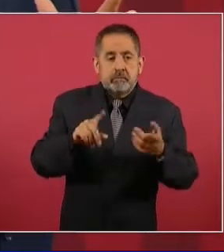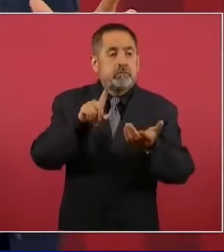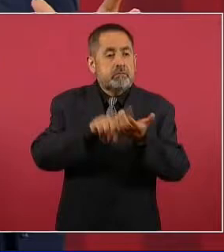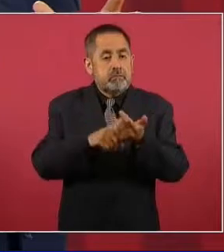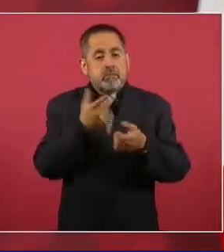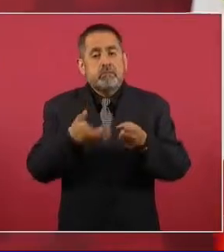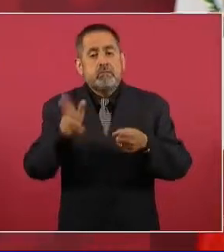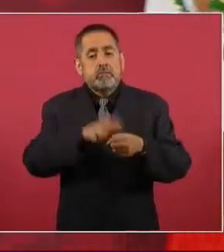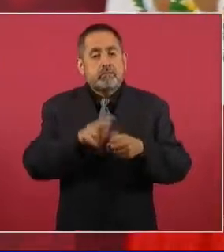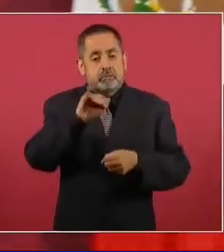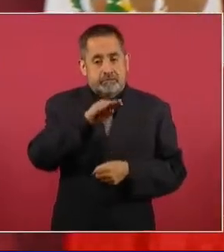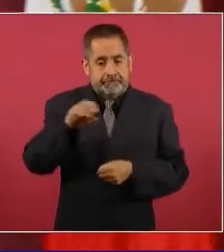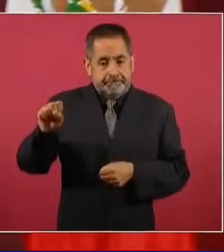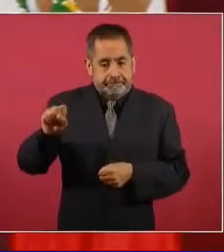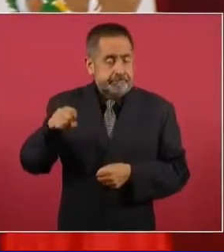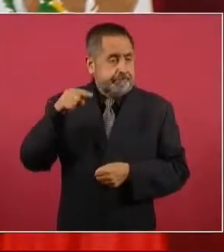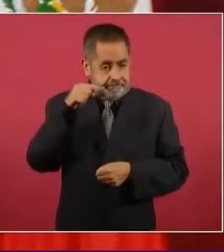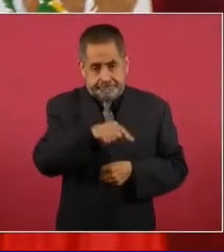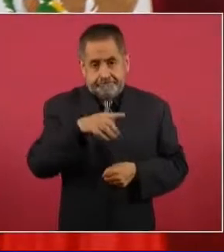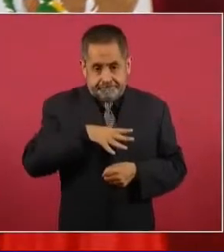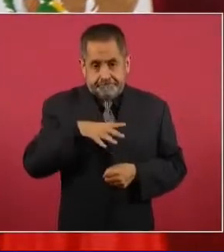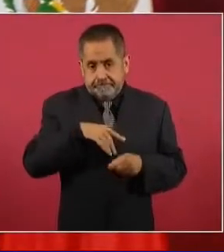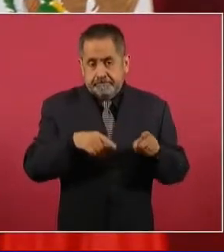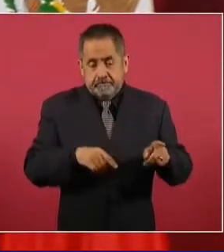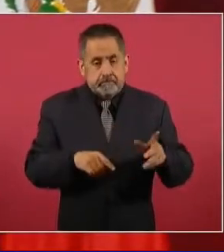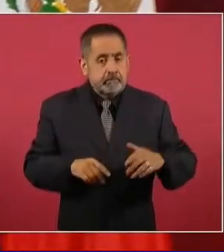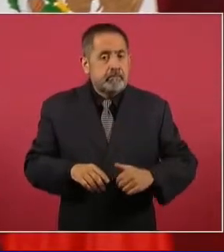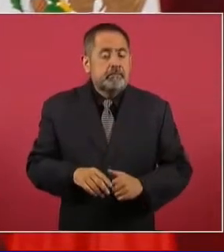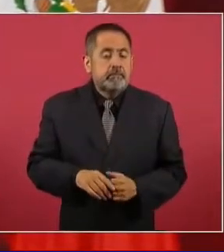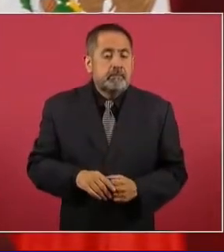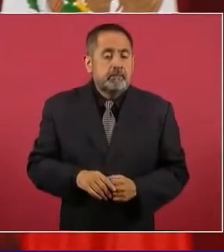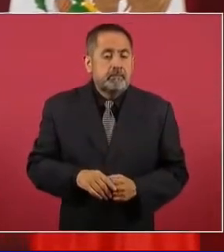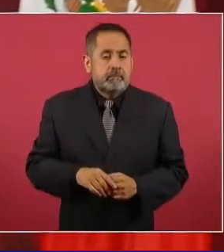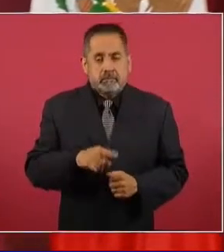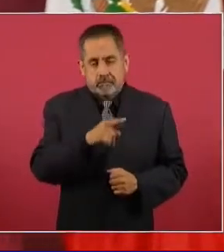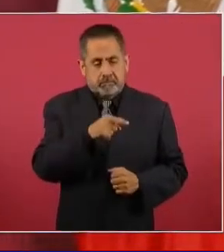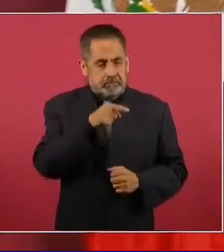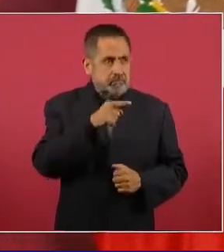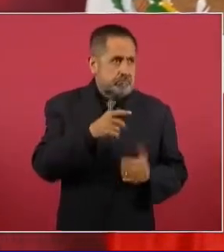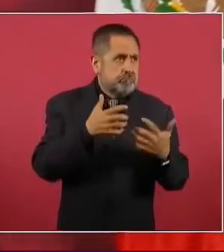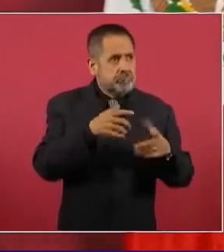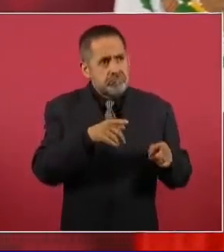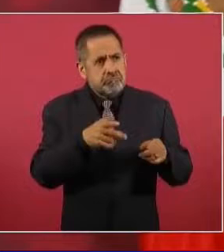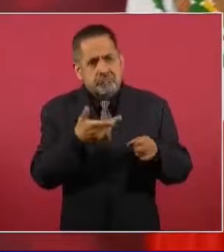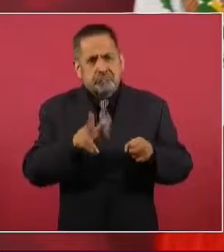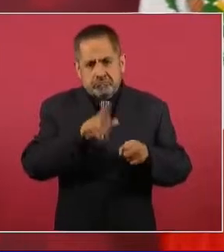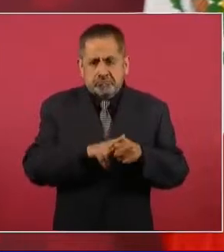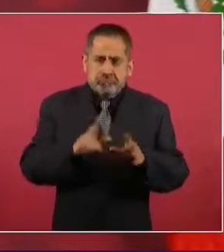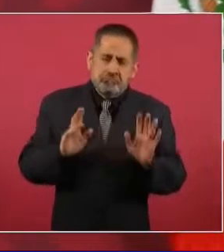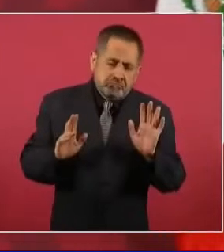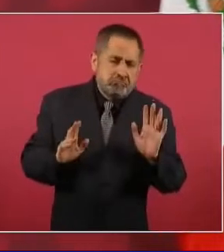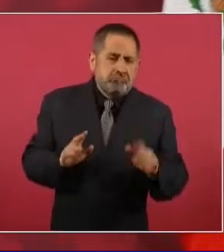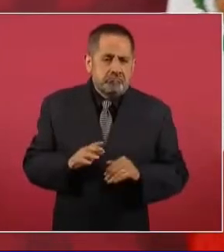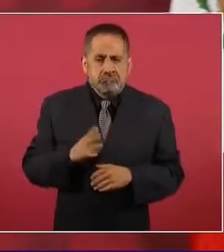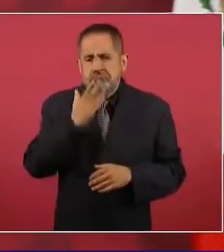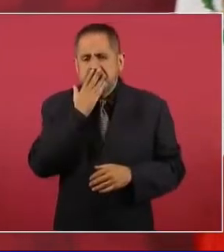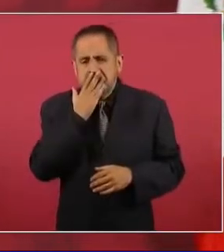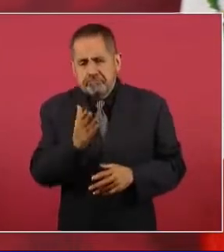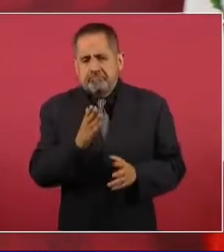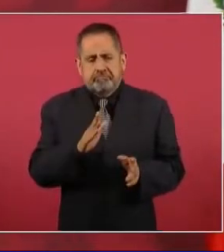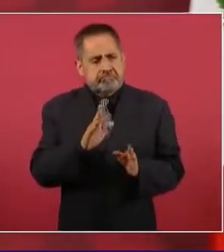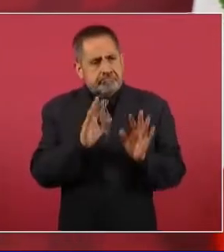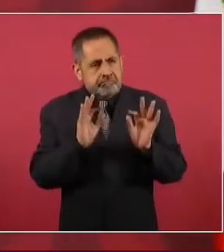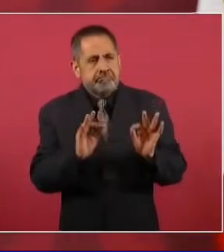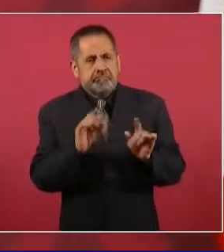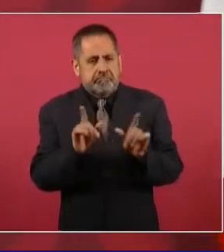IMSS Bienestar, Matías Romero, que funciona, vamos a decir, bien,